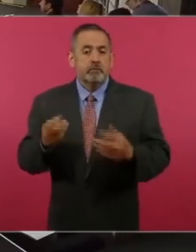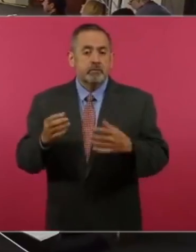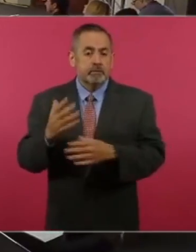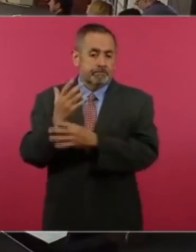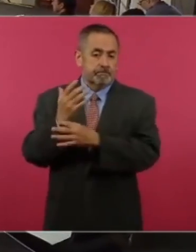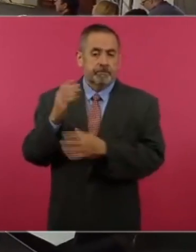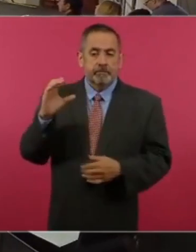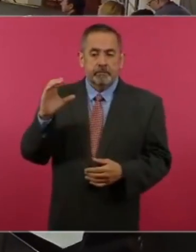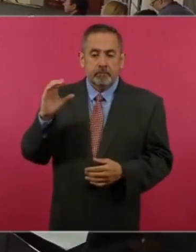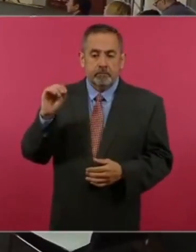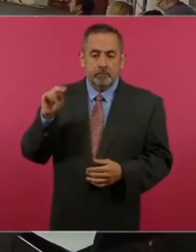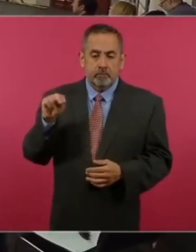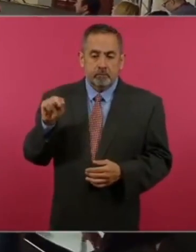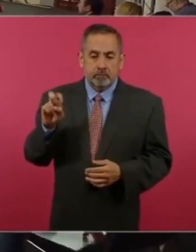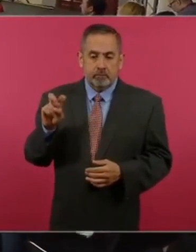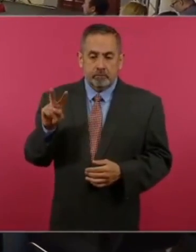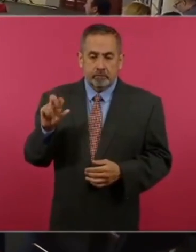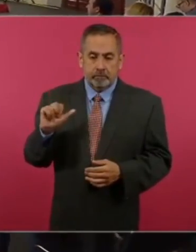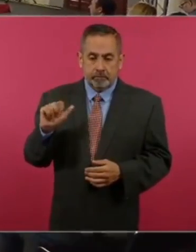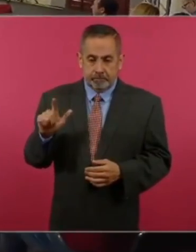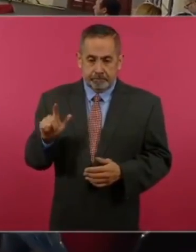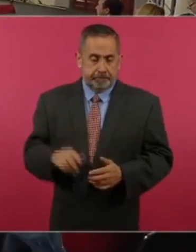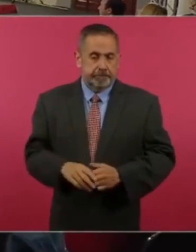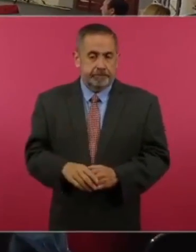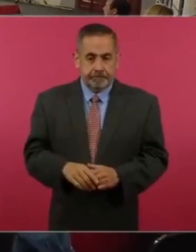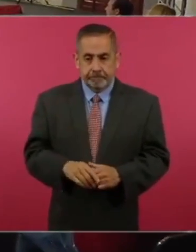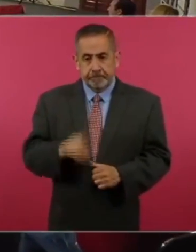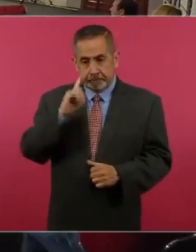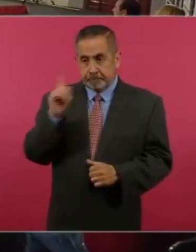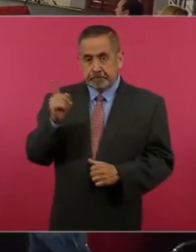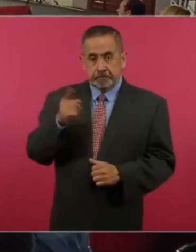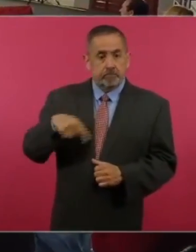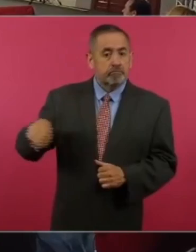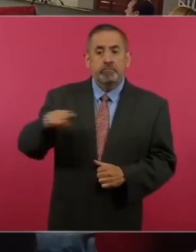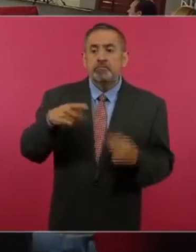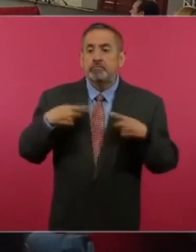Coneval. Miren cómo se redujo la pobreza